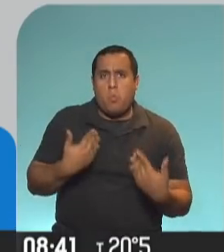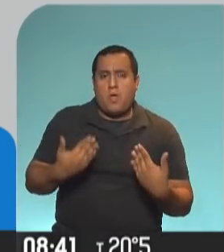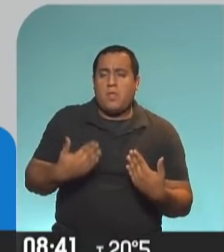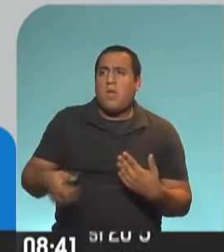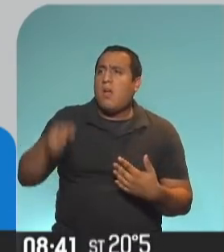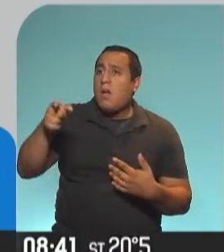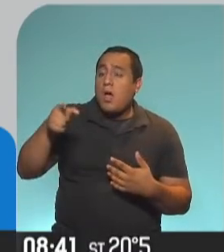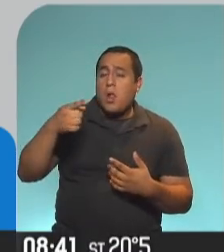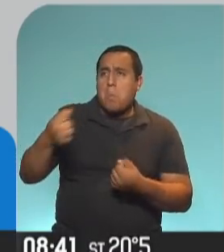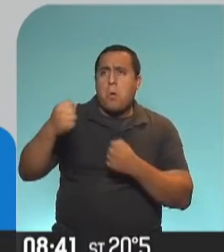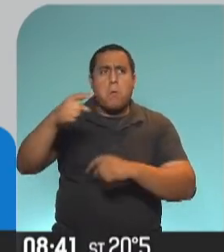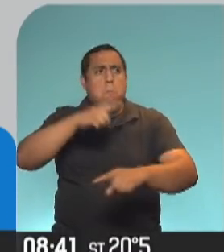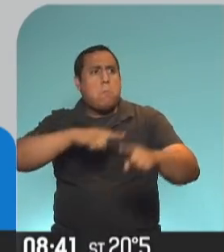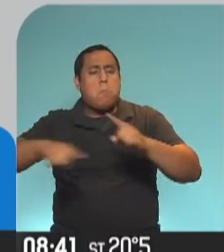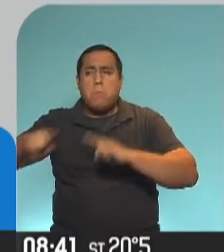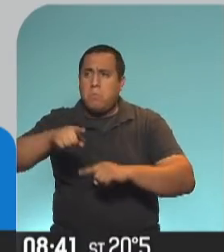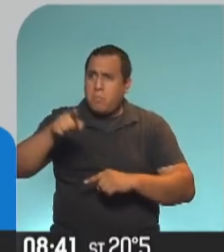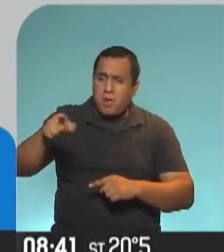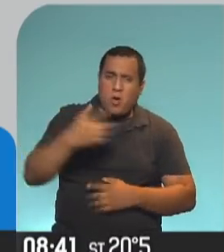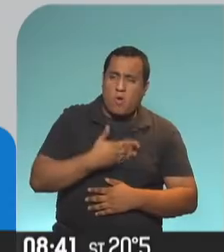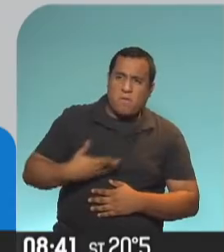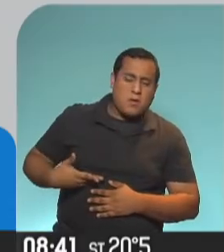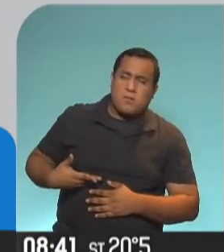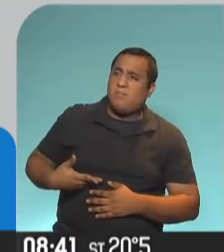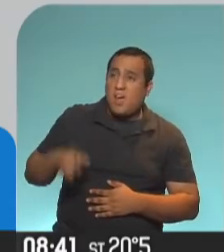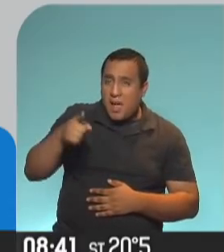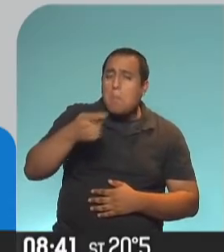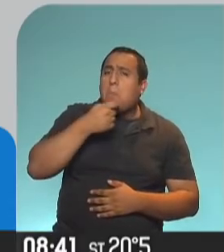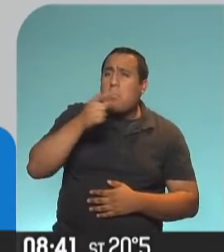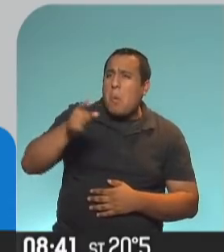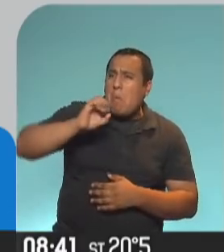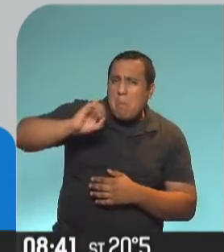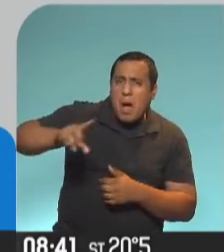de el Poder Ejecutivo cuando éste puede